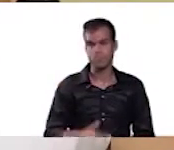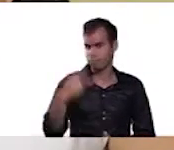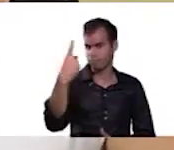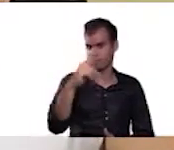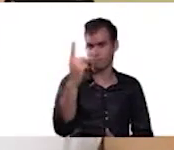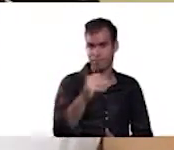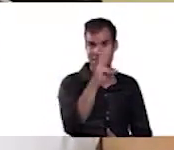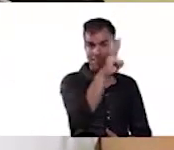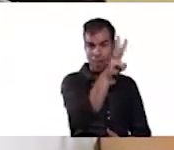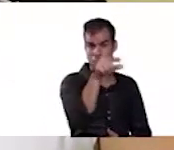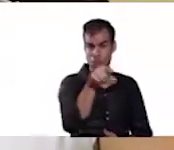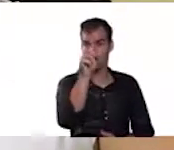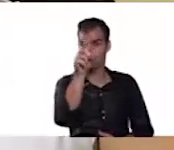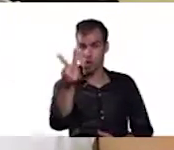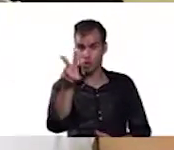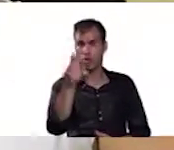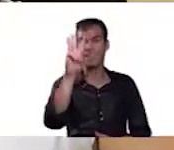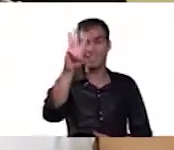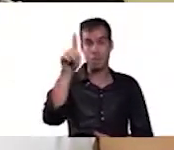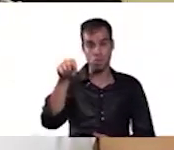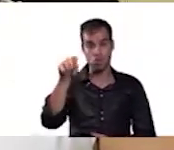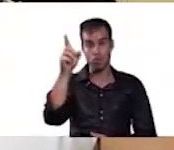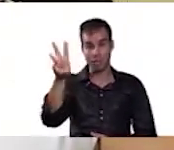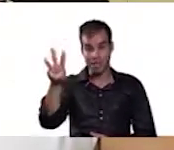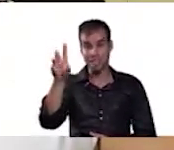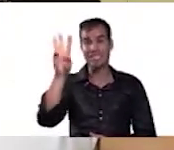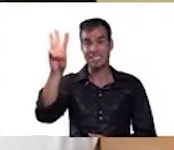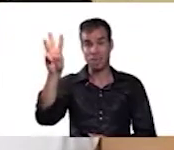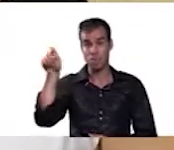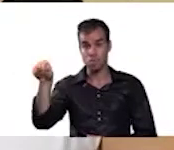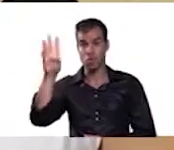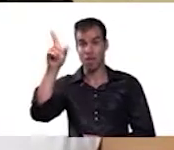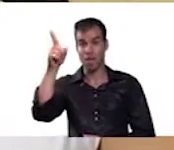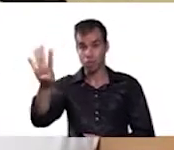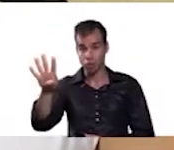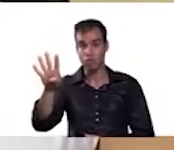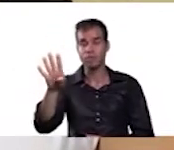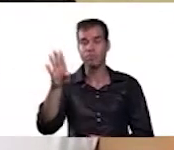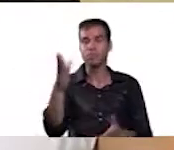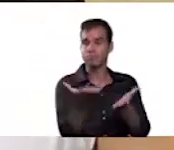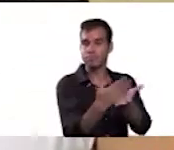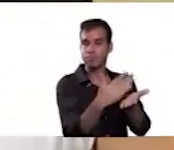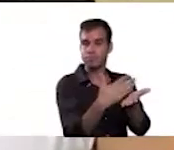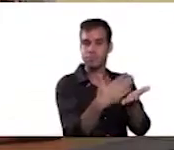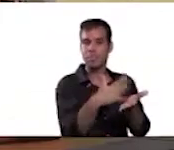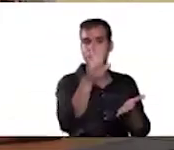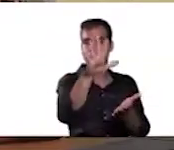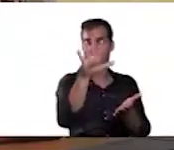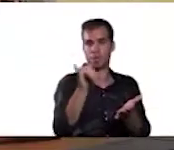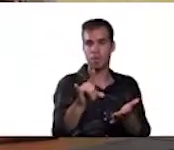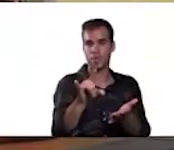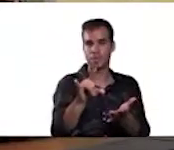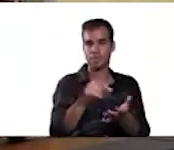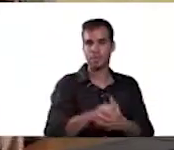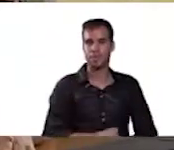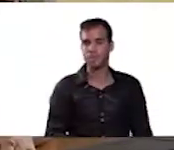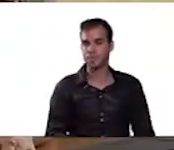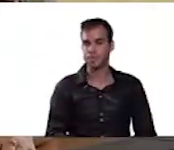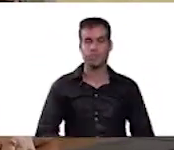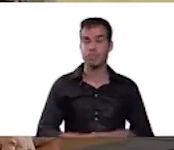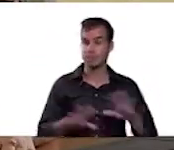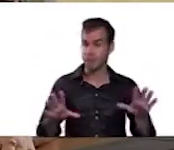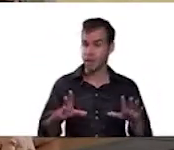ejercicios 3.12, 3.13 y 3.14 de la página 59. Hechas todas